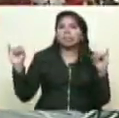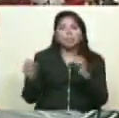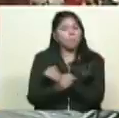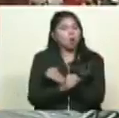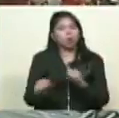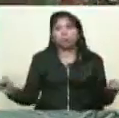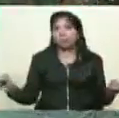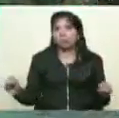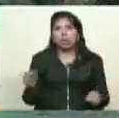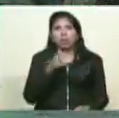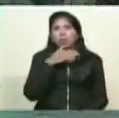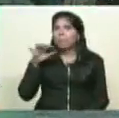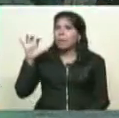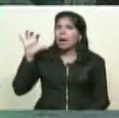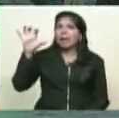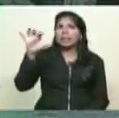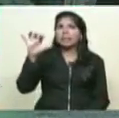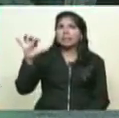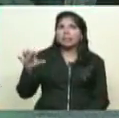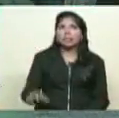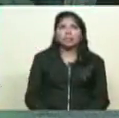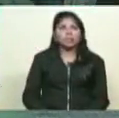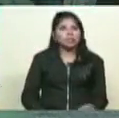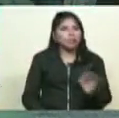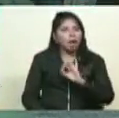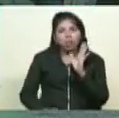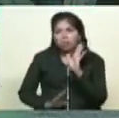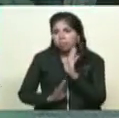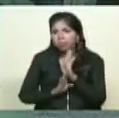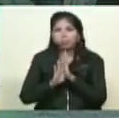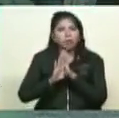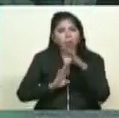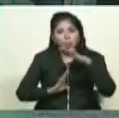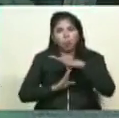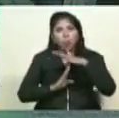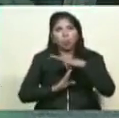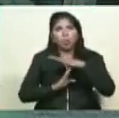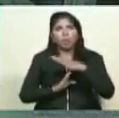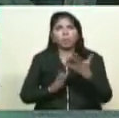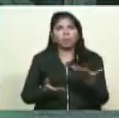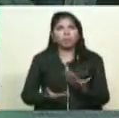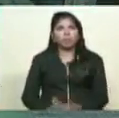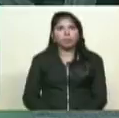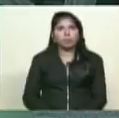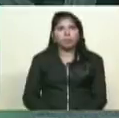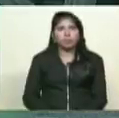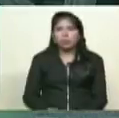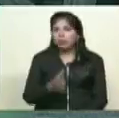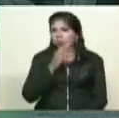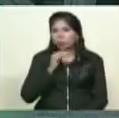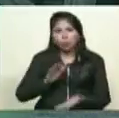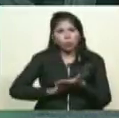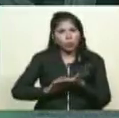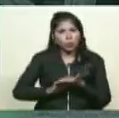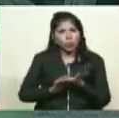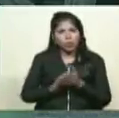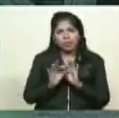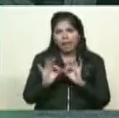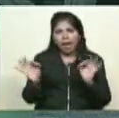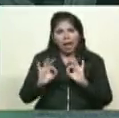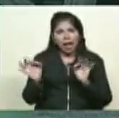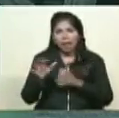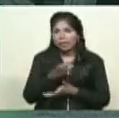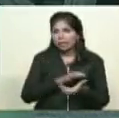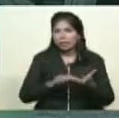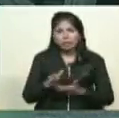No hay patria. Sin socialismo no hay desarrollo. Sin socialismo no hay solución para los problemas del país.